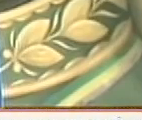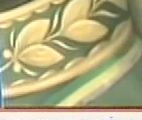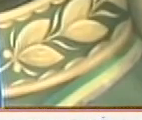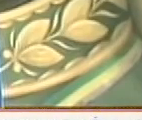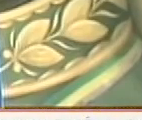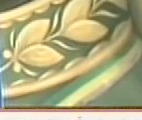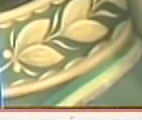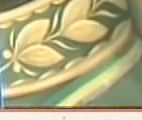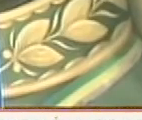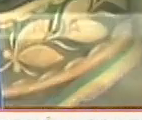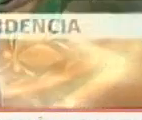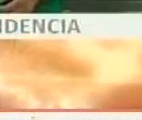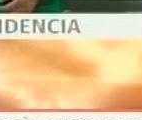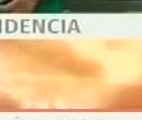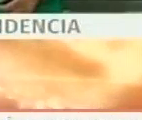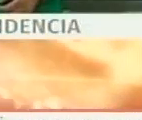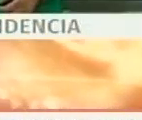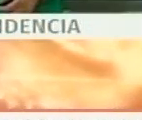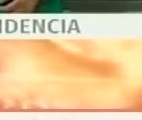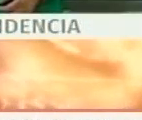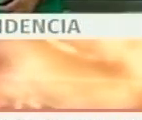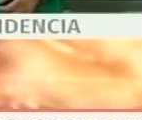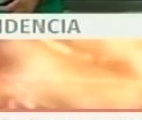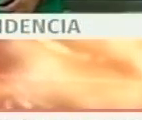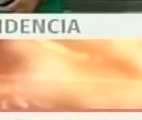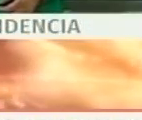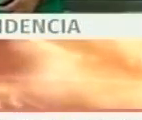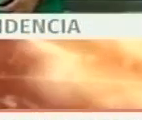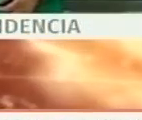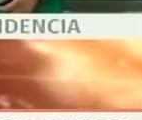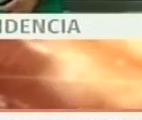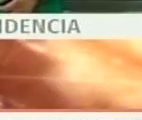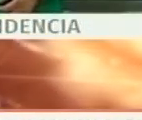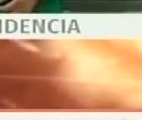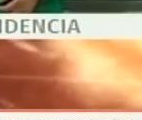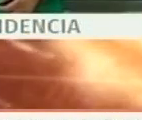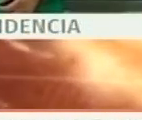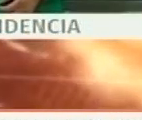vicepresidencia ejecutiva, donde a esta hora se genera más información importante. Adelante.